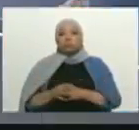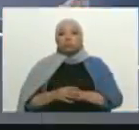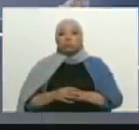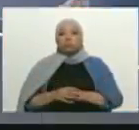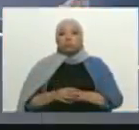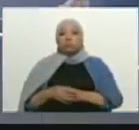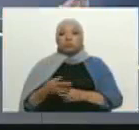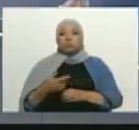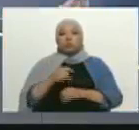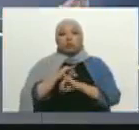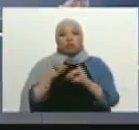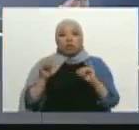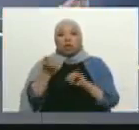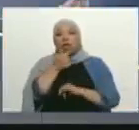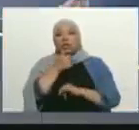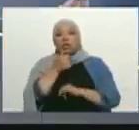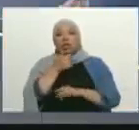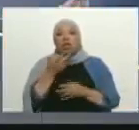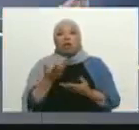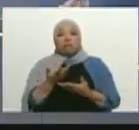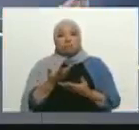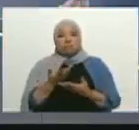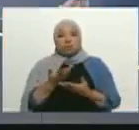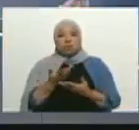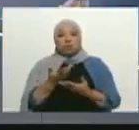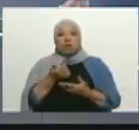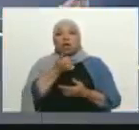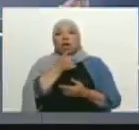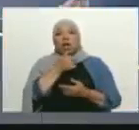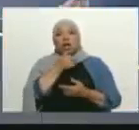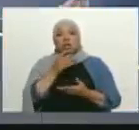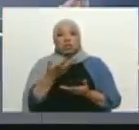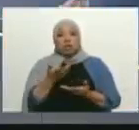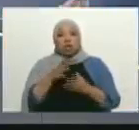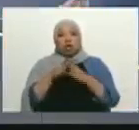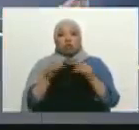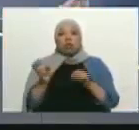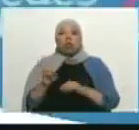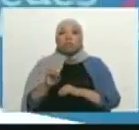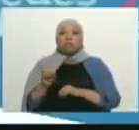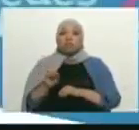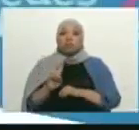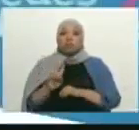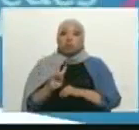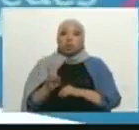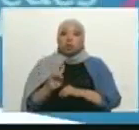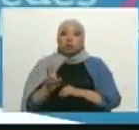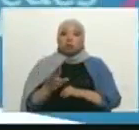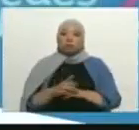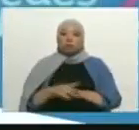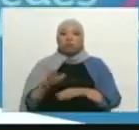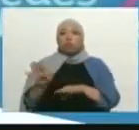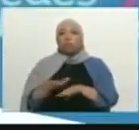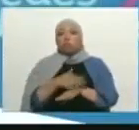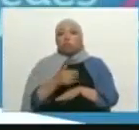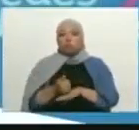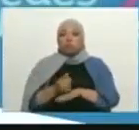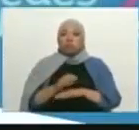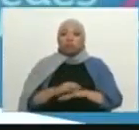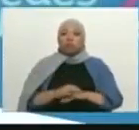Meter la estocada final. ¿A quién le mete la estocada? ¿A quién le mete la estocada? A todos los venezolanos y venezolanas. ¿Por culpa de quién?